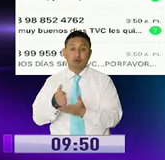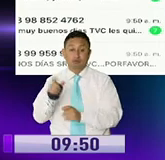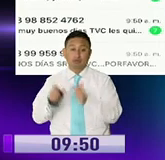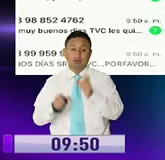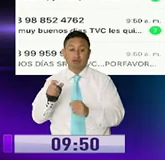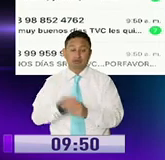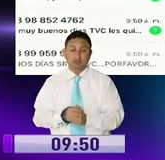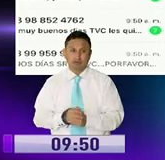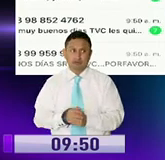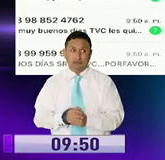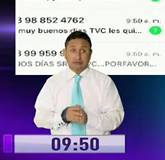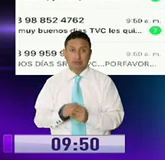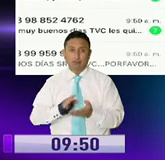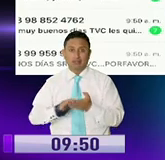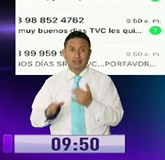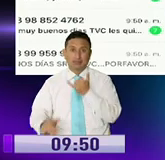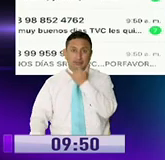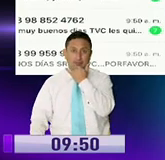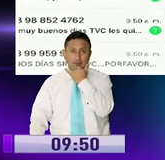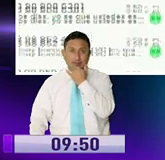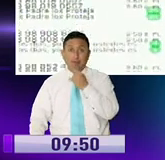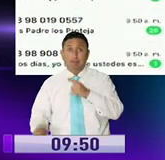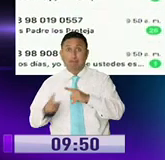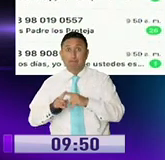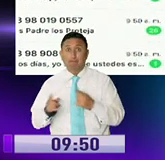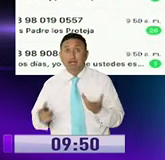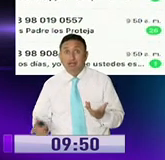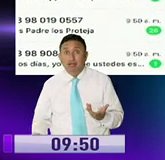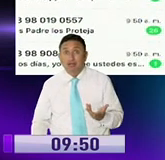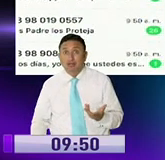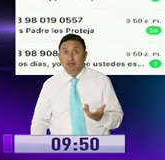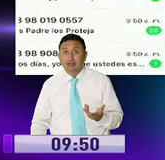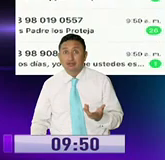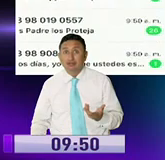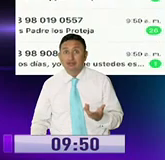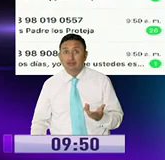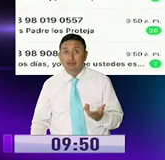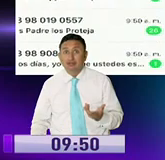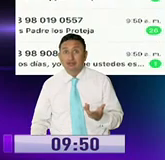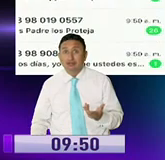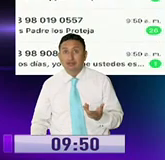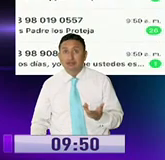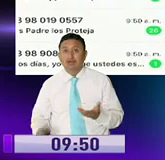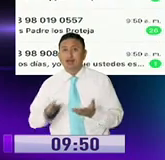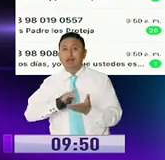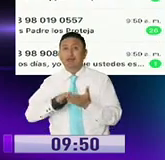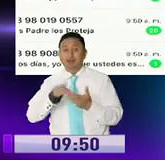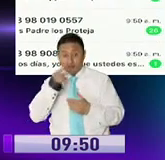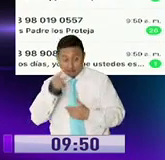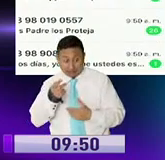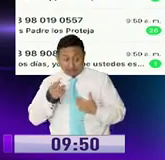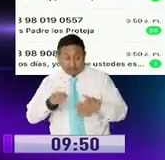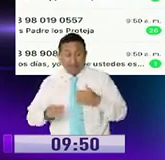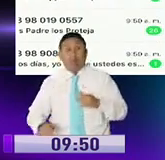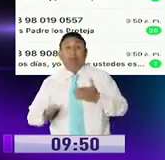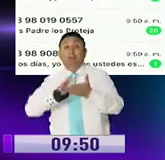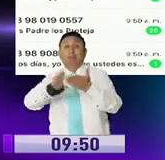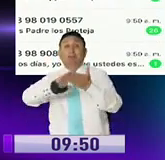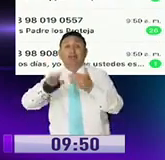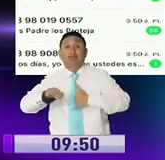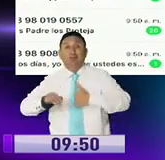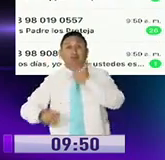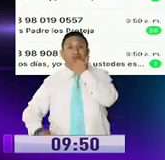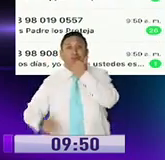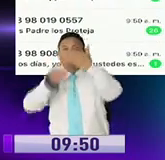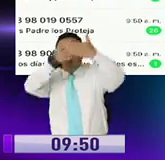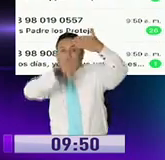Ah, no ha sido Trollation, pero tampoco. Pero tampoco. No le acusen. Pero es que parecía Trollation. O sea, mira todo lo como